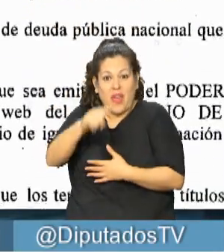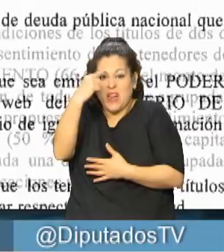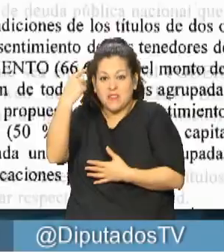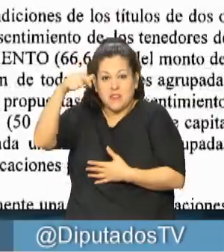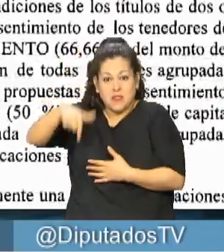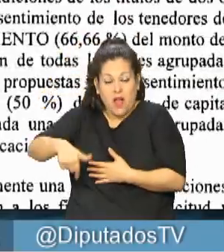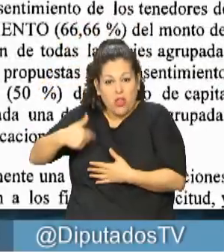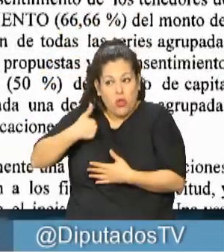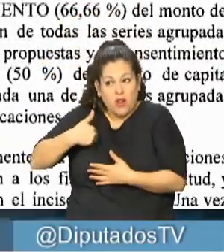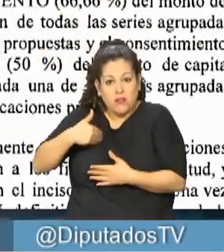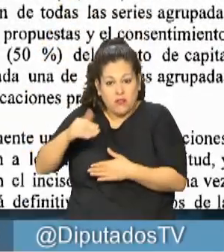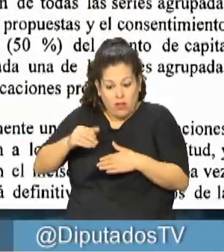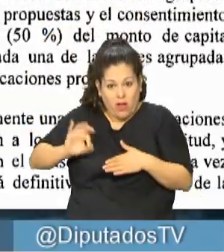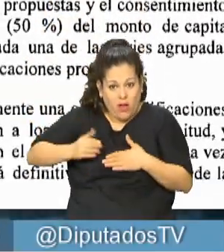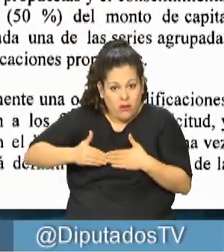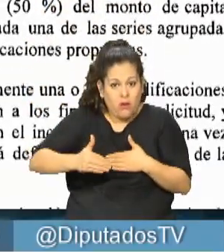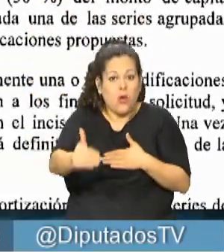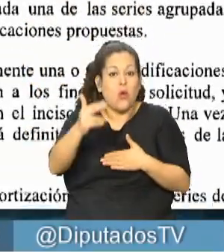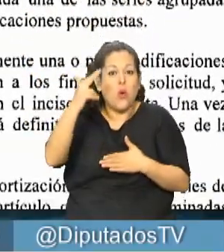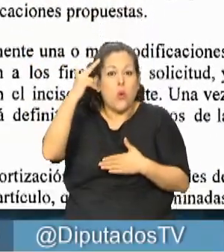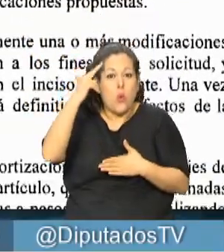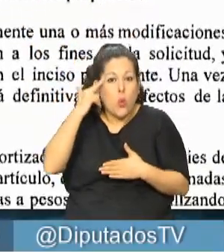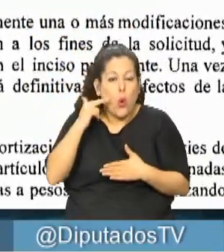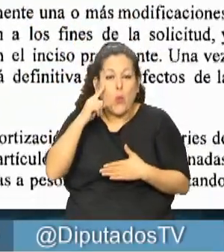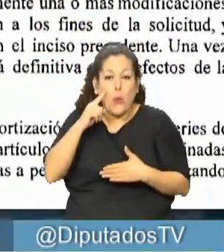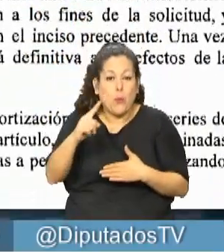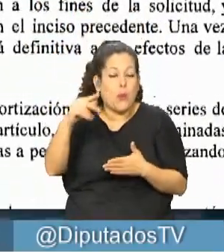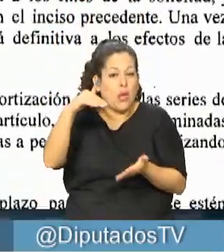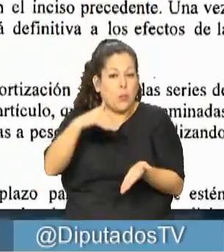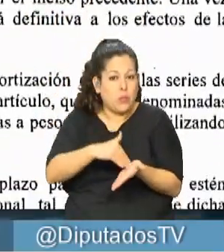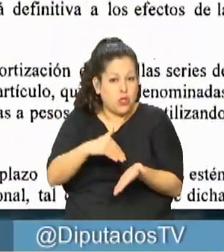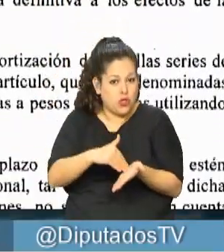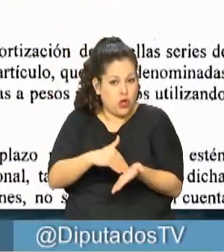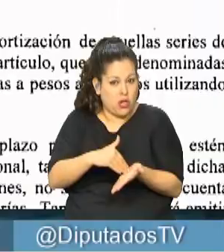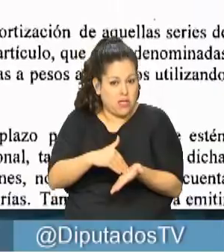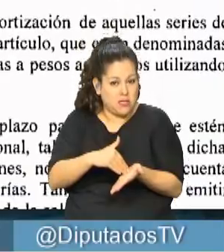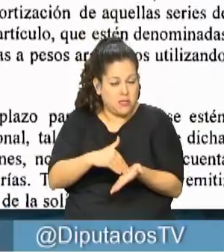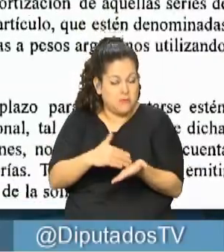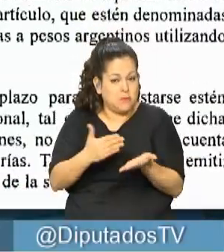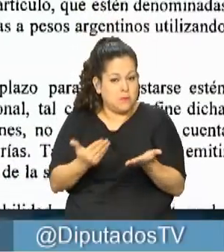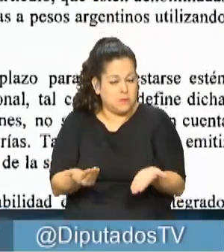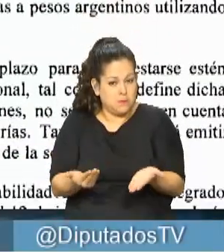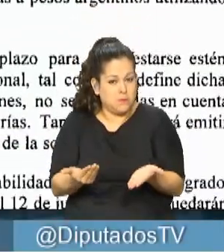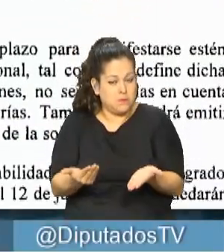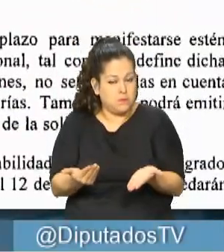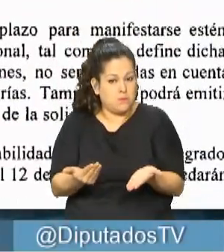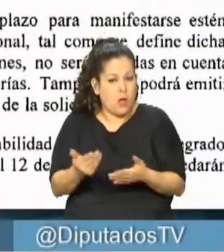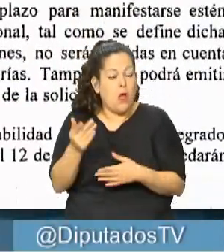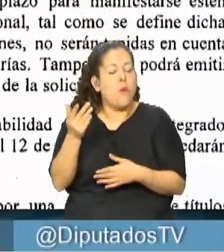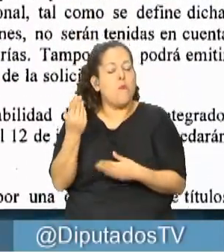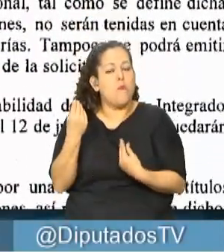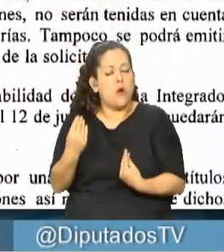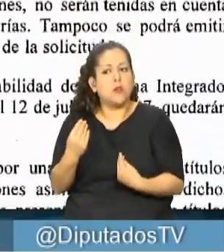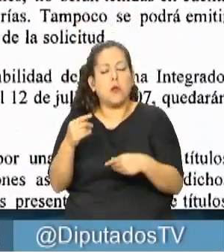en el transcurso de este año son 9.000 millones. Estaría transfiriendo no solamente